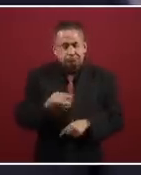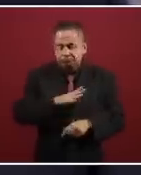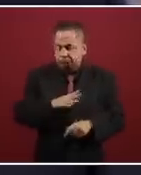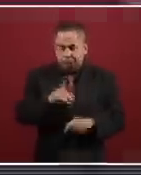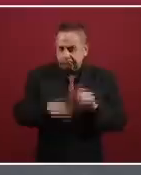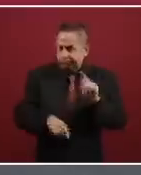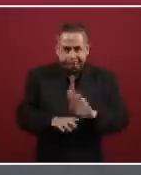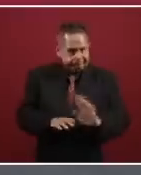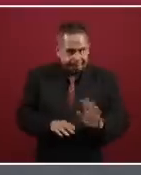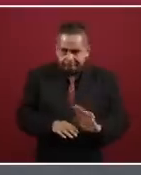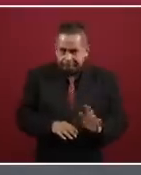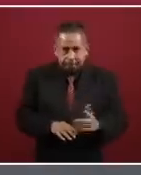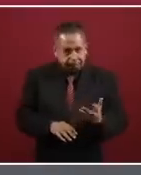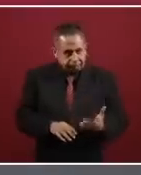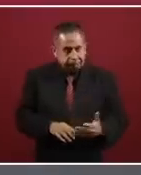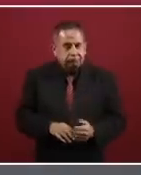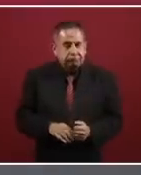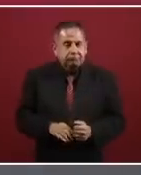que